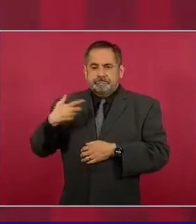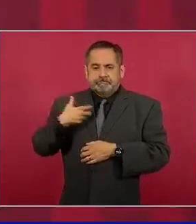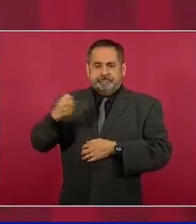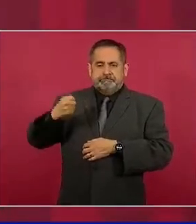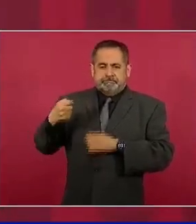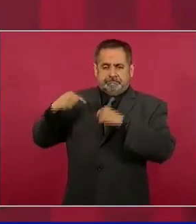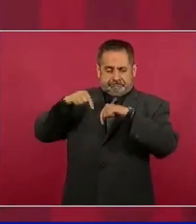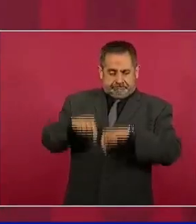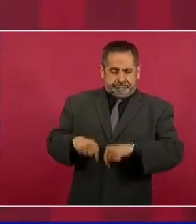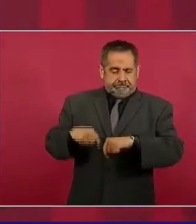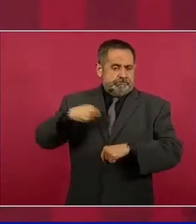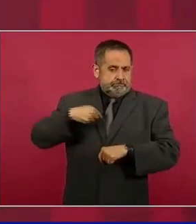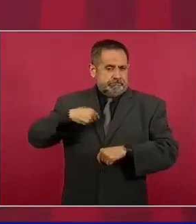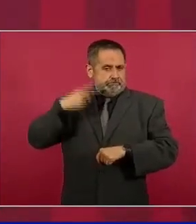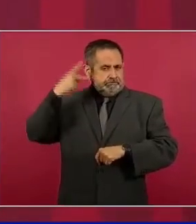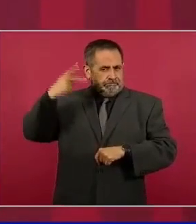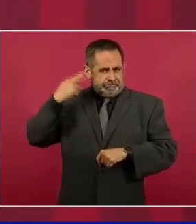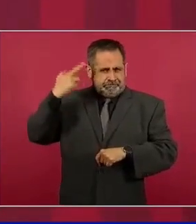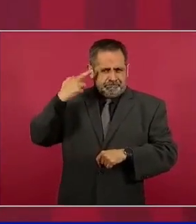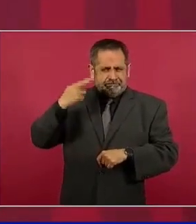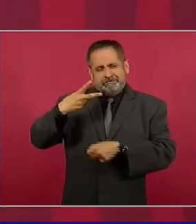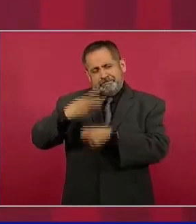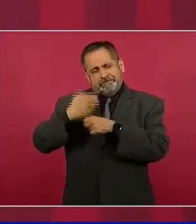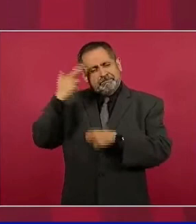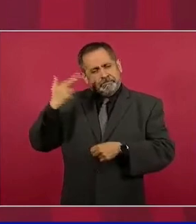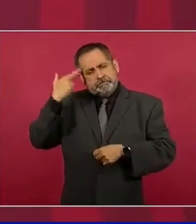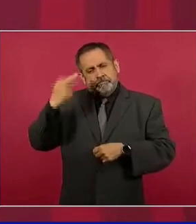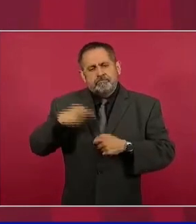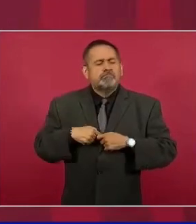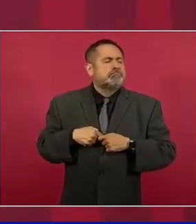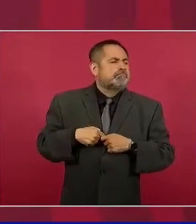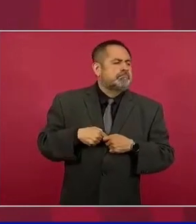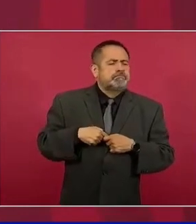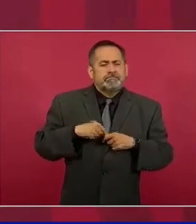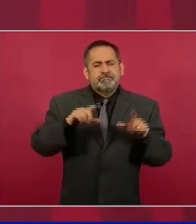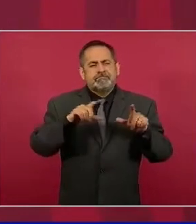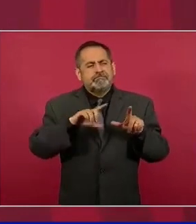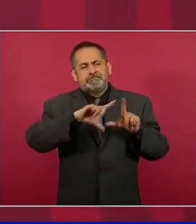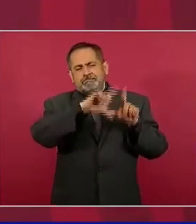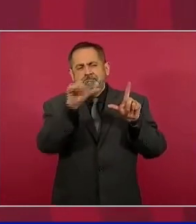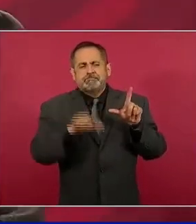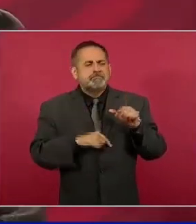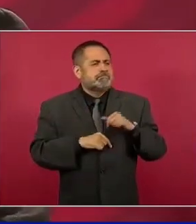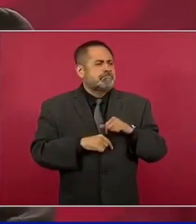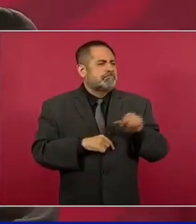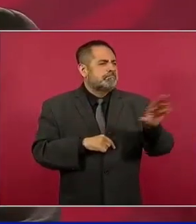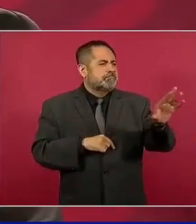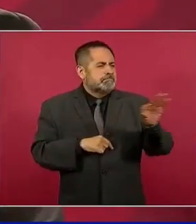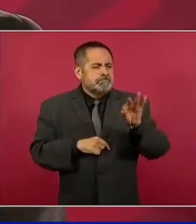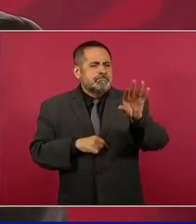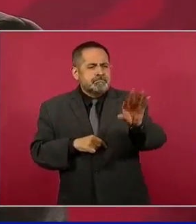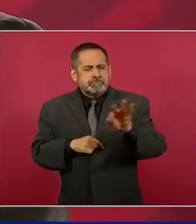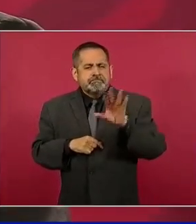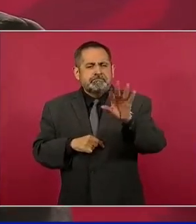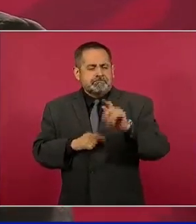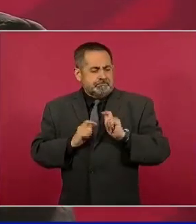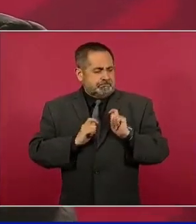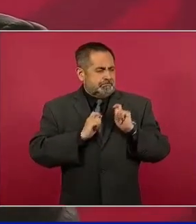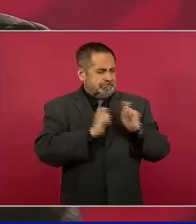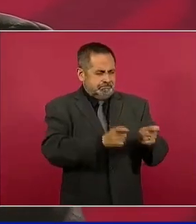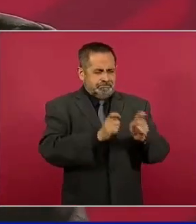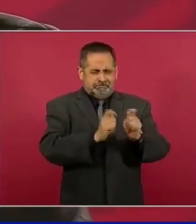a sus representantes en las regiones del país, en las provincias, les llamaban